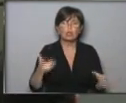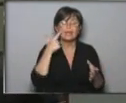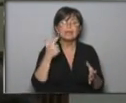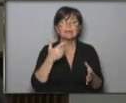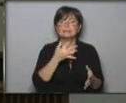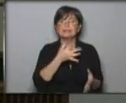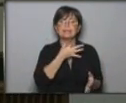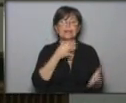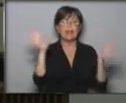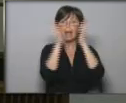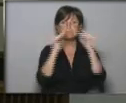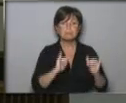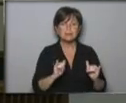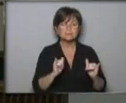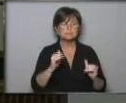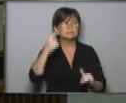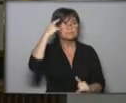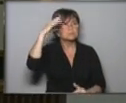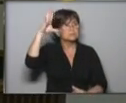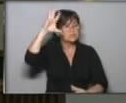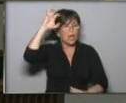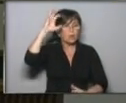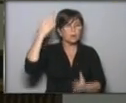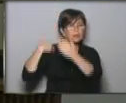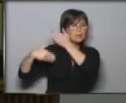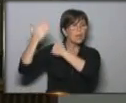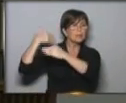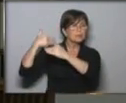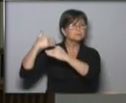paz, le parecía todo un programa,